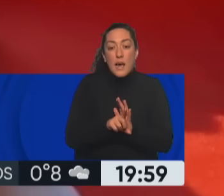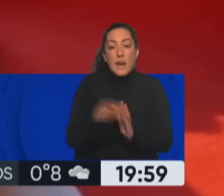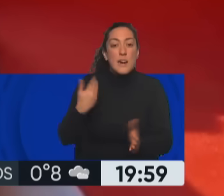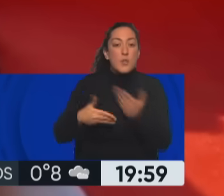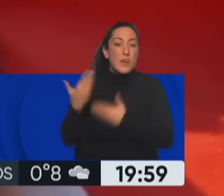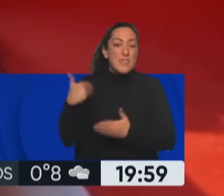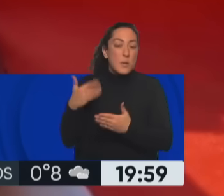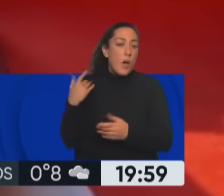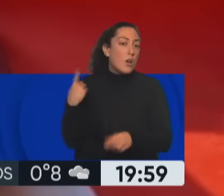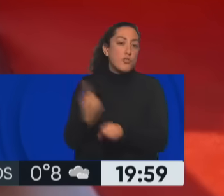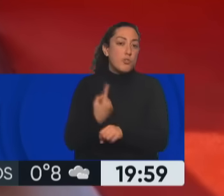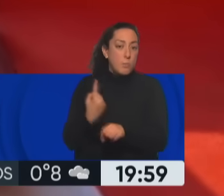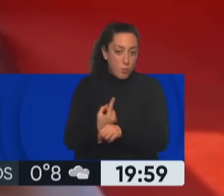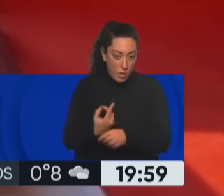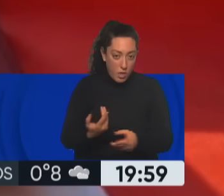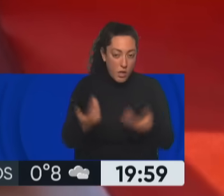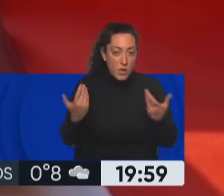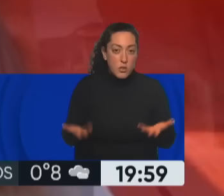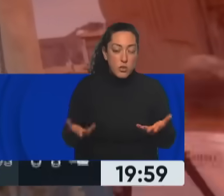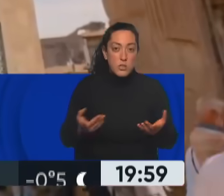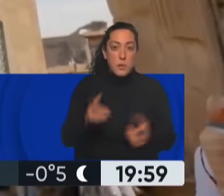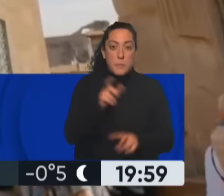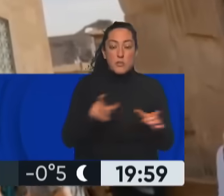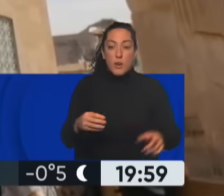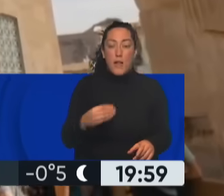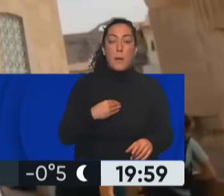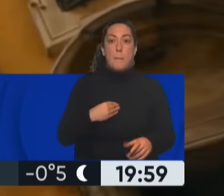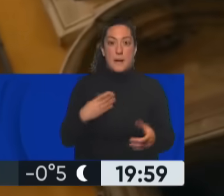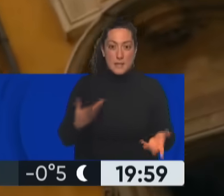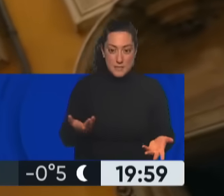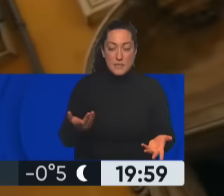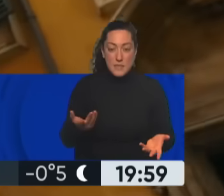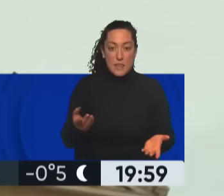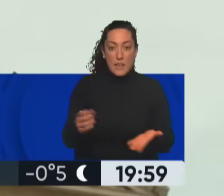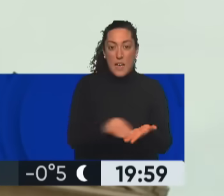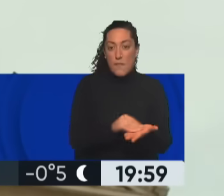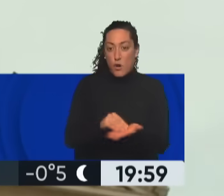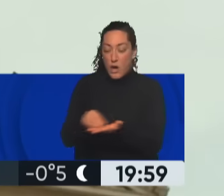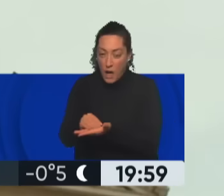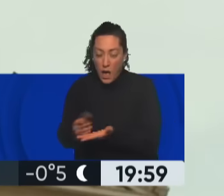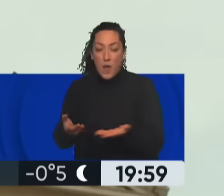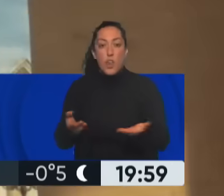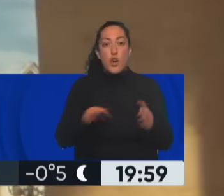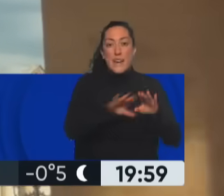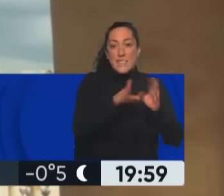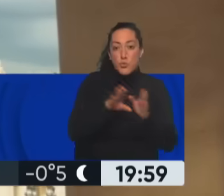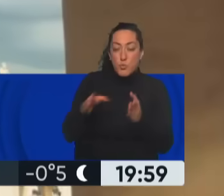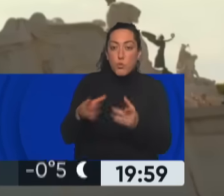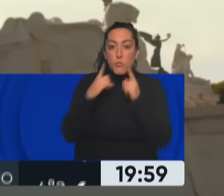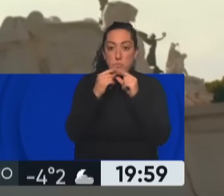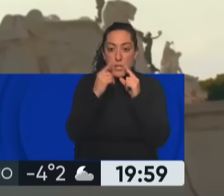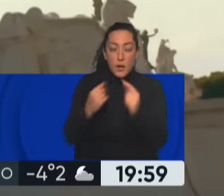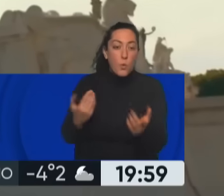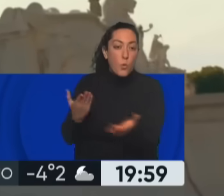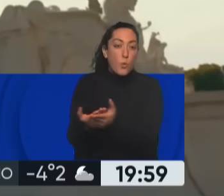retroactiva. Y esto obviamente alimenta la esperanza de todos esos estudios legales, de todos esos abogados que seguramente van a presentar recursos contra la